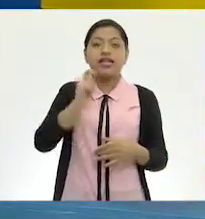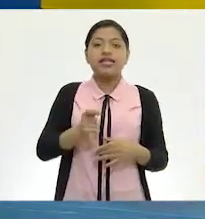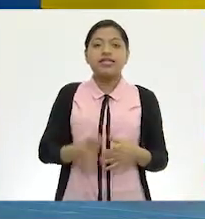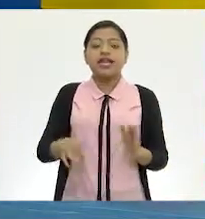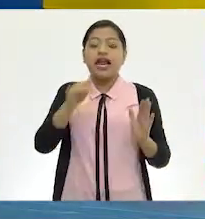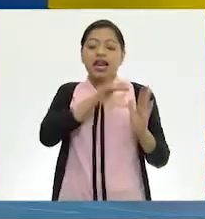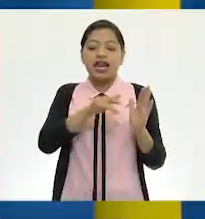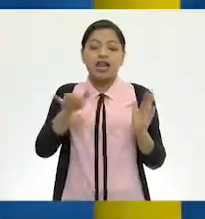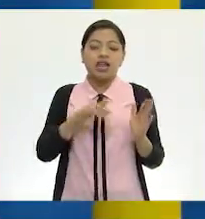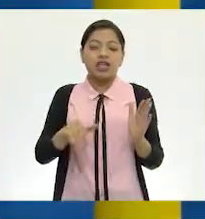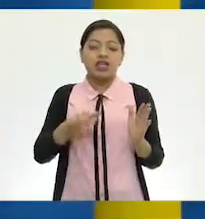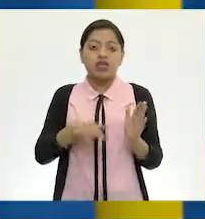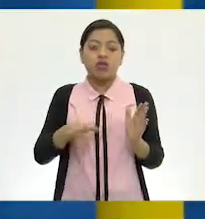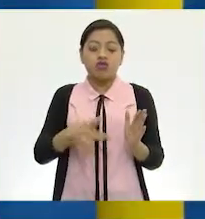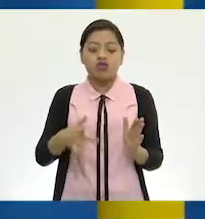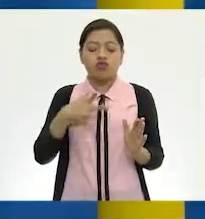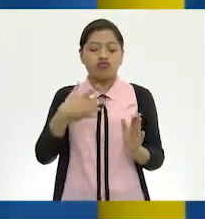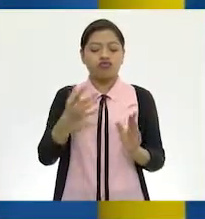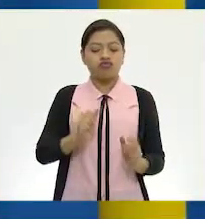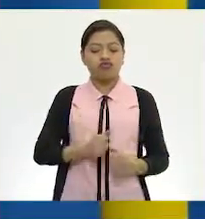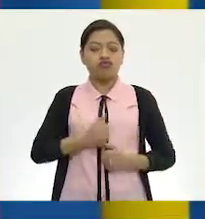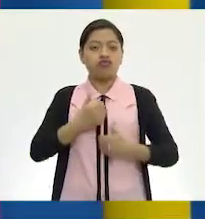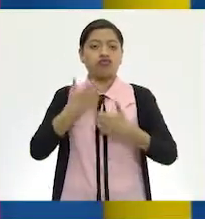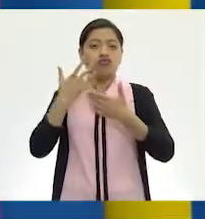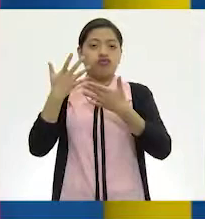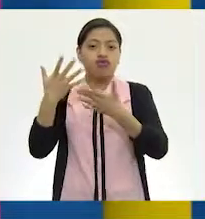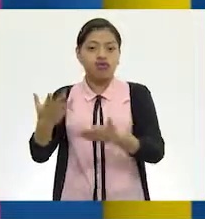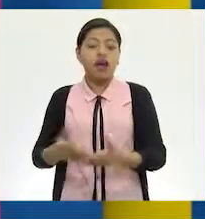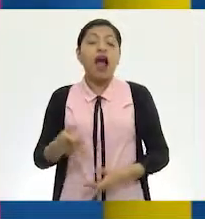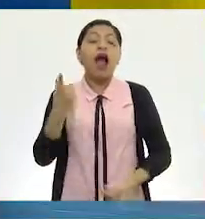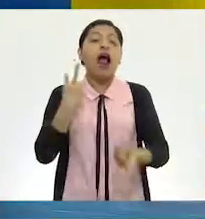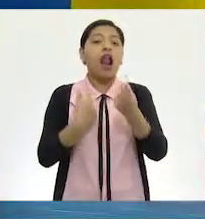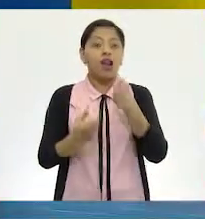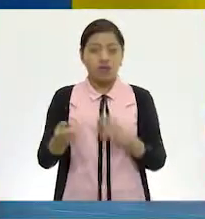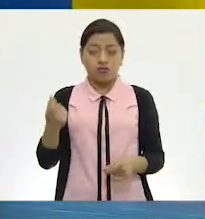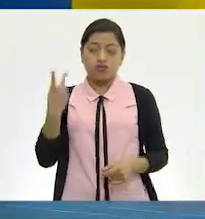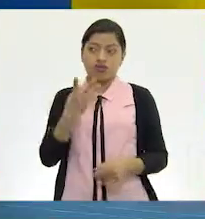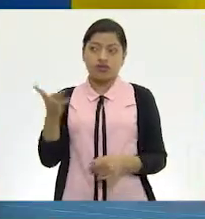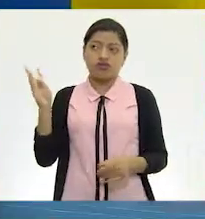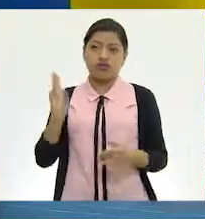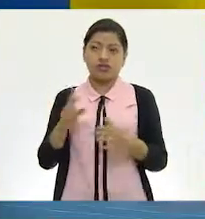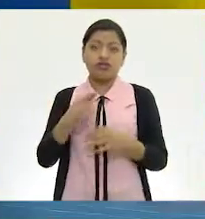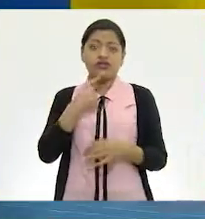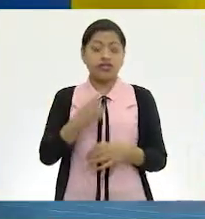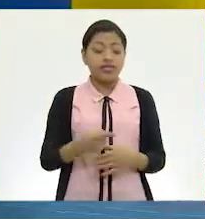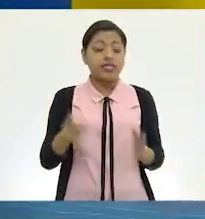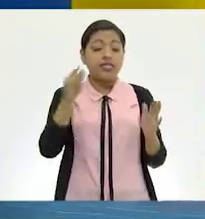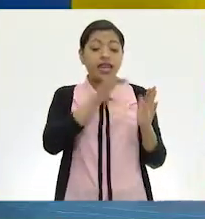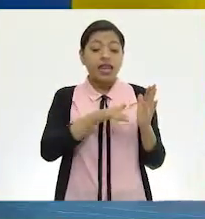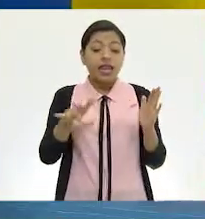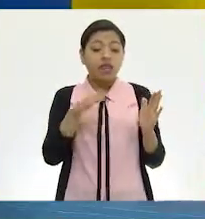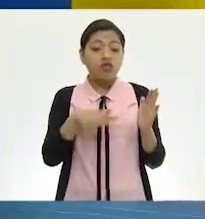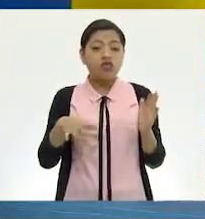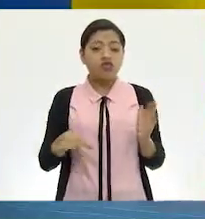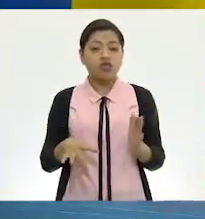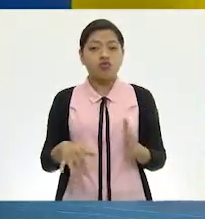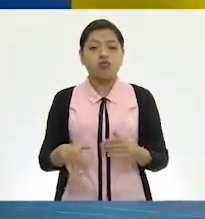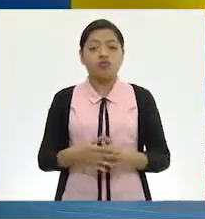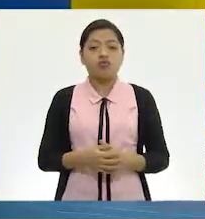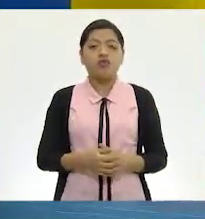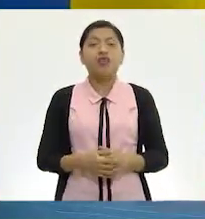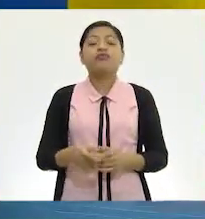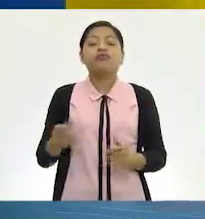interpretativa. Algunos lo llaman lectura viva, pero hay quienes dicen que incluso va más allá, porque tenemos que poner